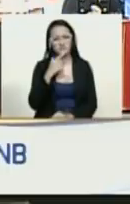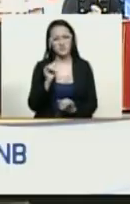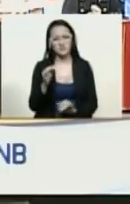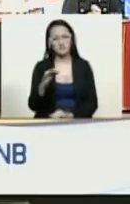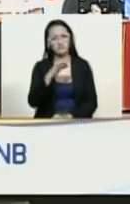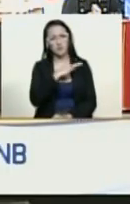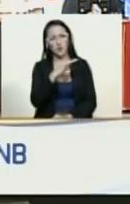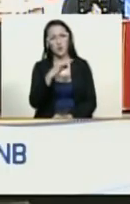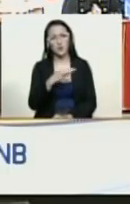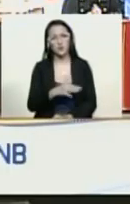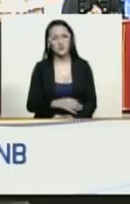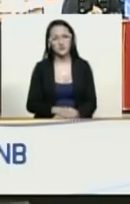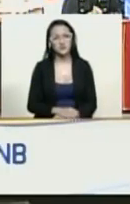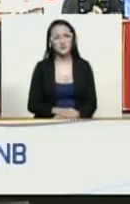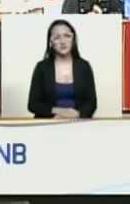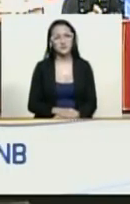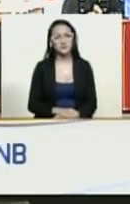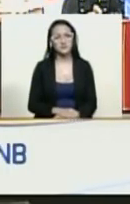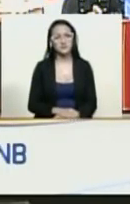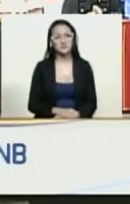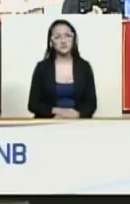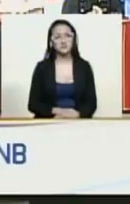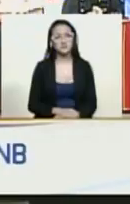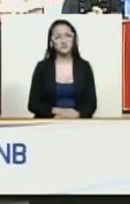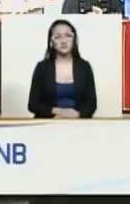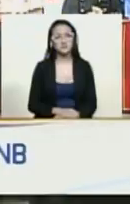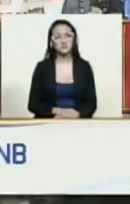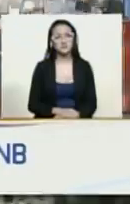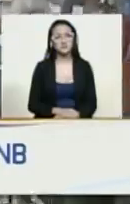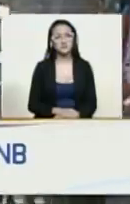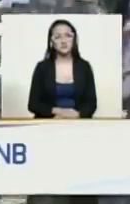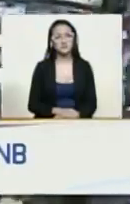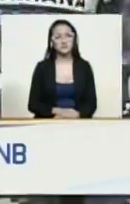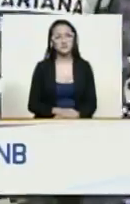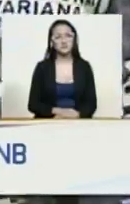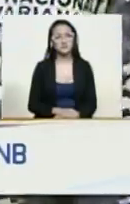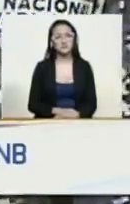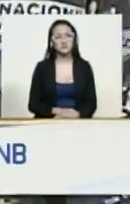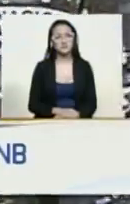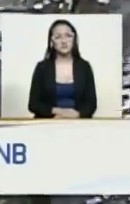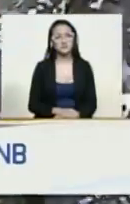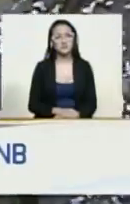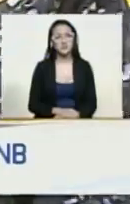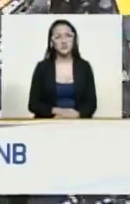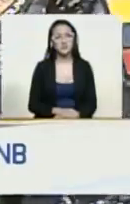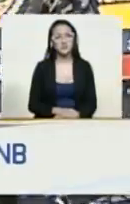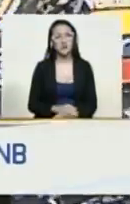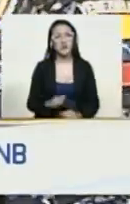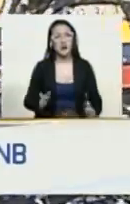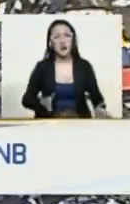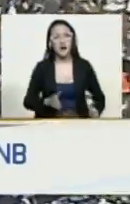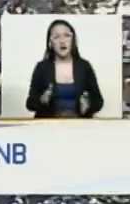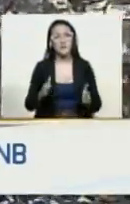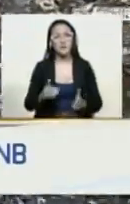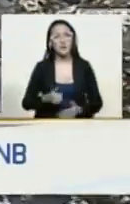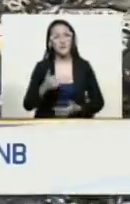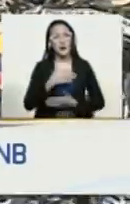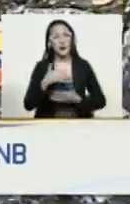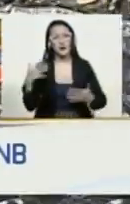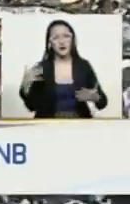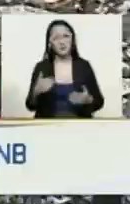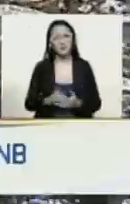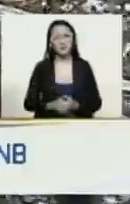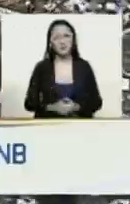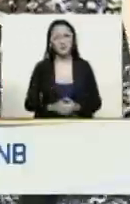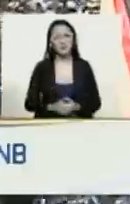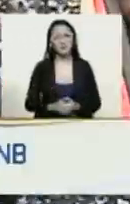y a quienes ascendí, dignos oficiales de la República, el camino que está por andar es más grande todavía. Lo